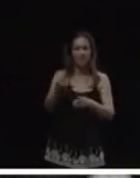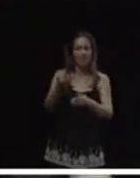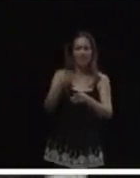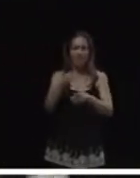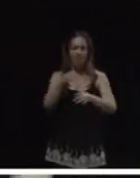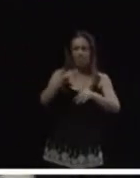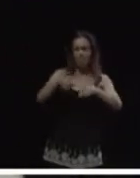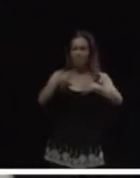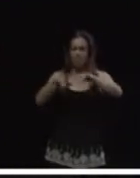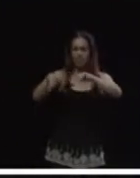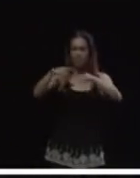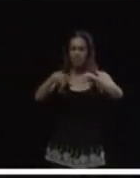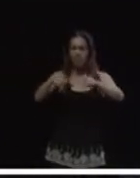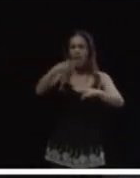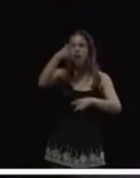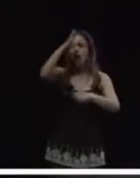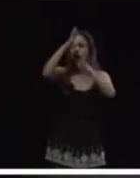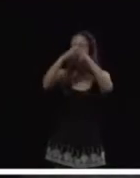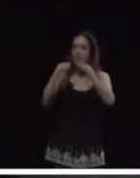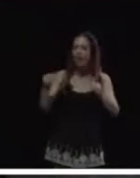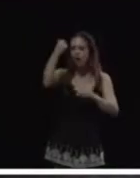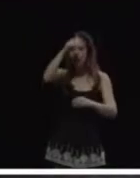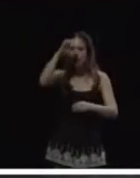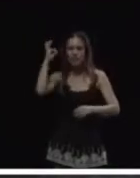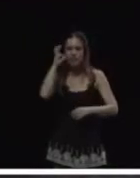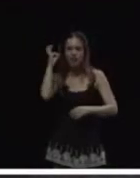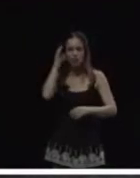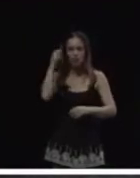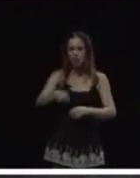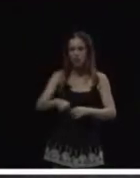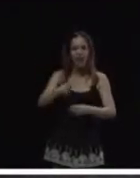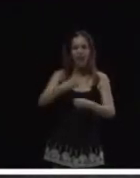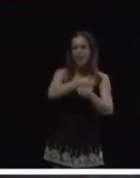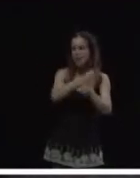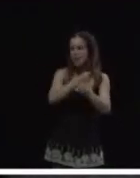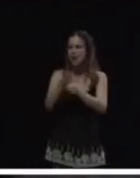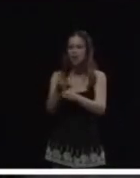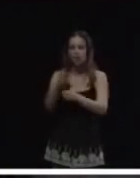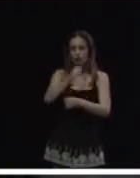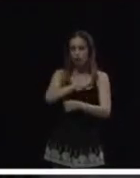quisieron relegar otra vez a esta tierra en aquel reparto de las autonomías,